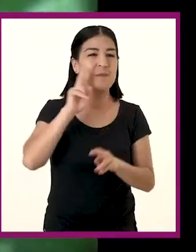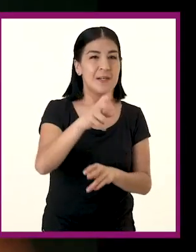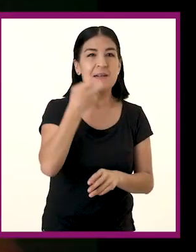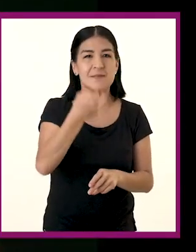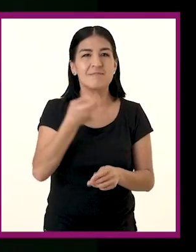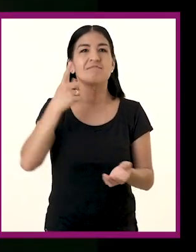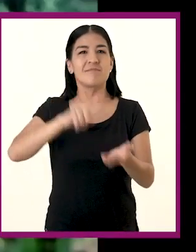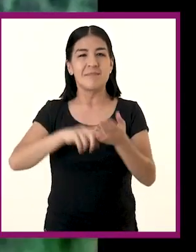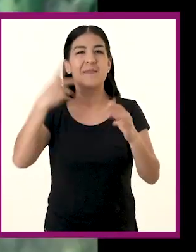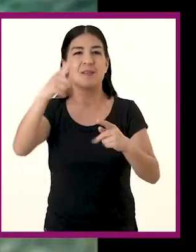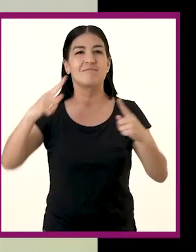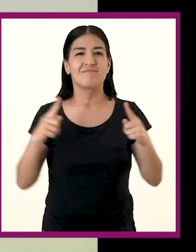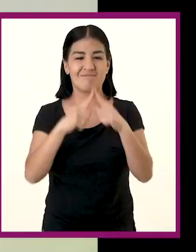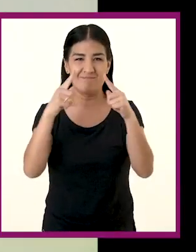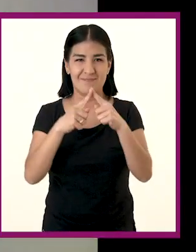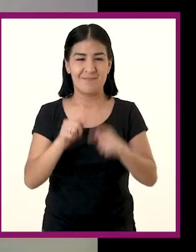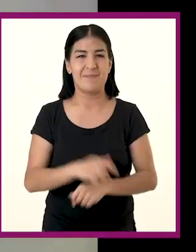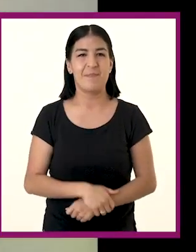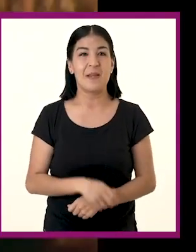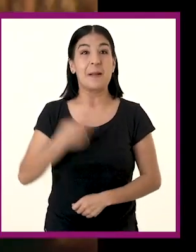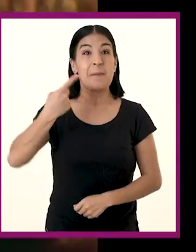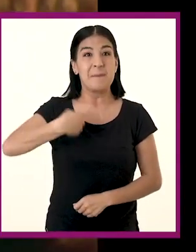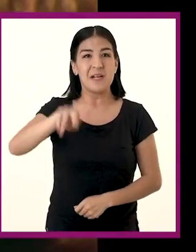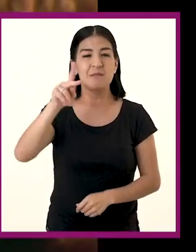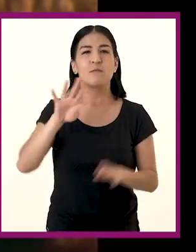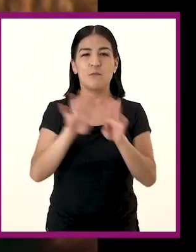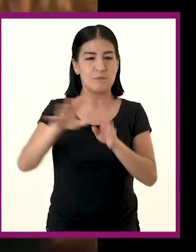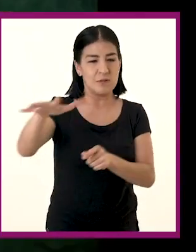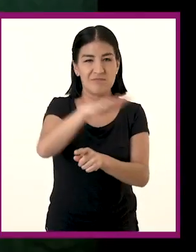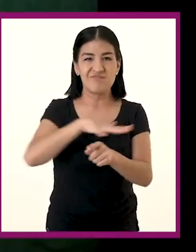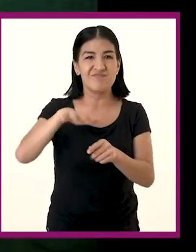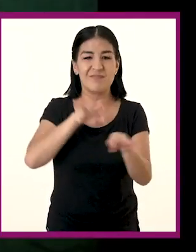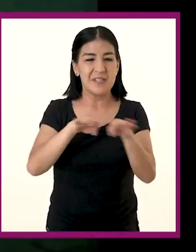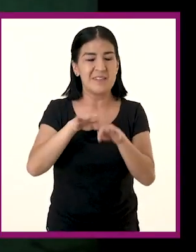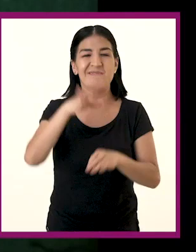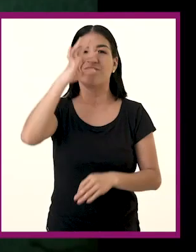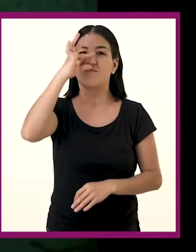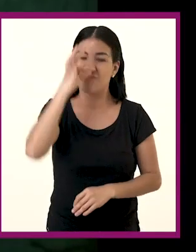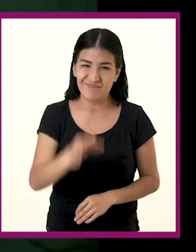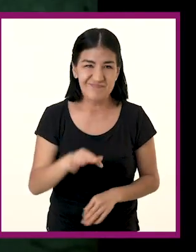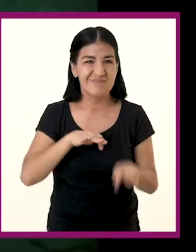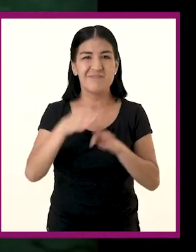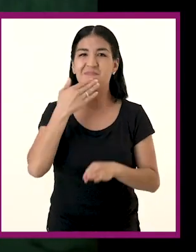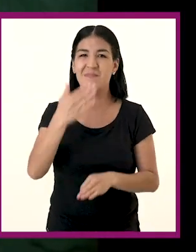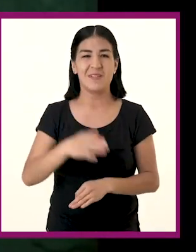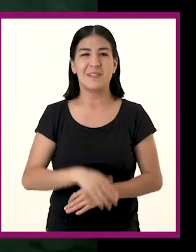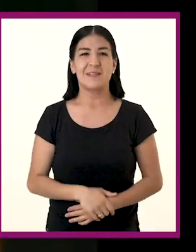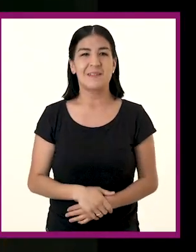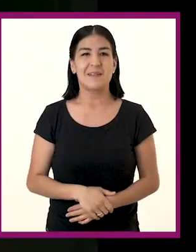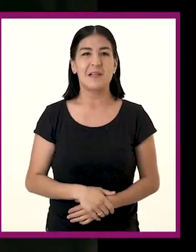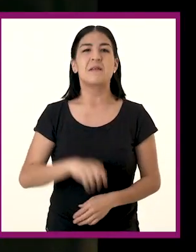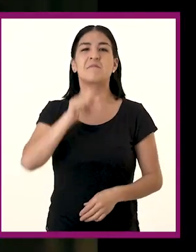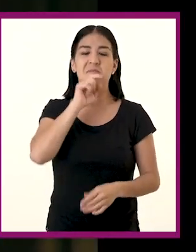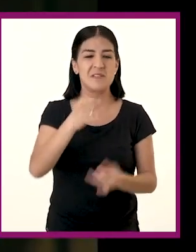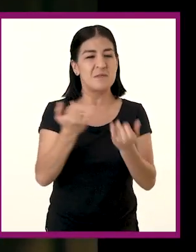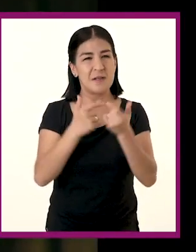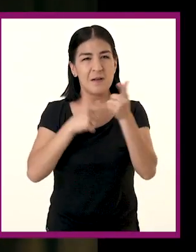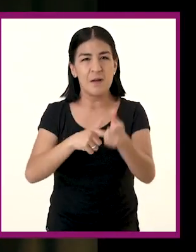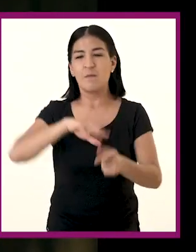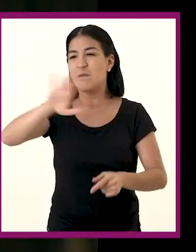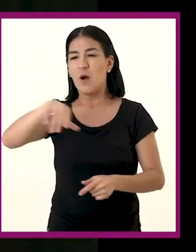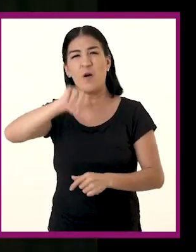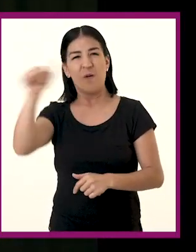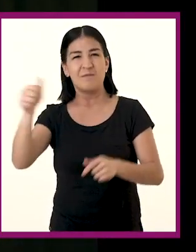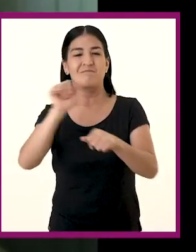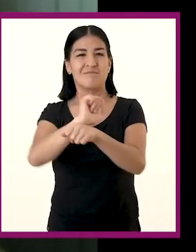como Anger es miembro de Ordo Templi Orientis, pero fue una colaboración fallida, así que Anger decidió